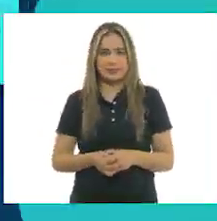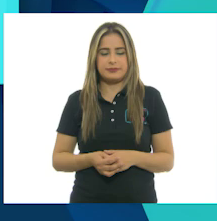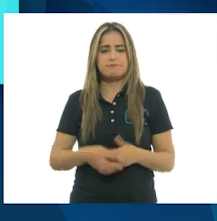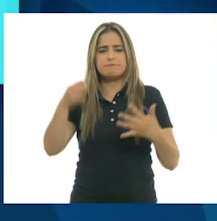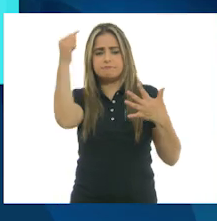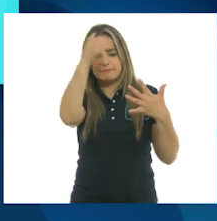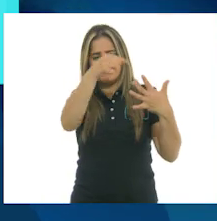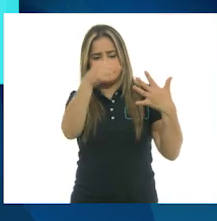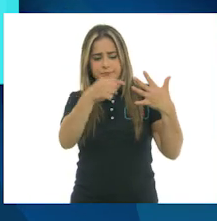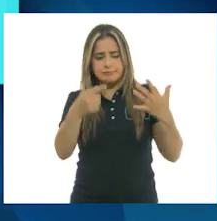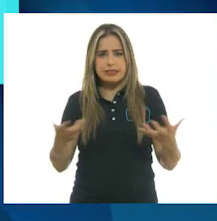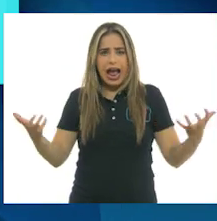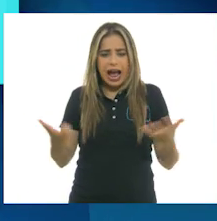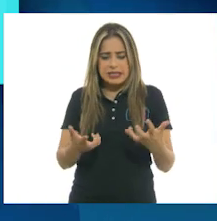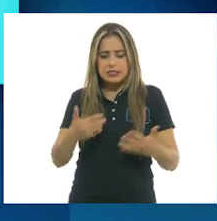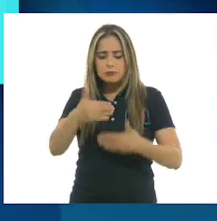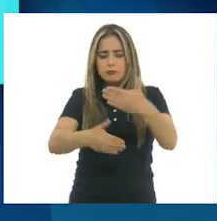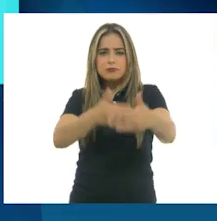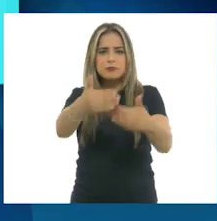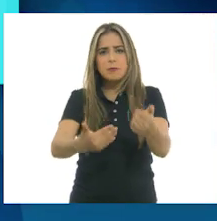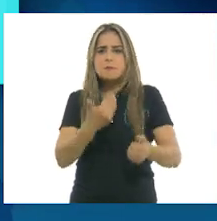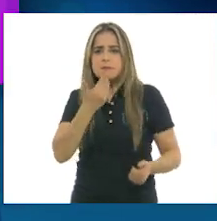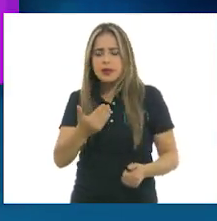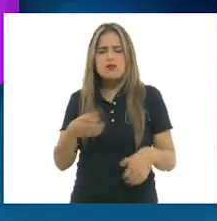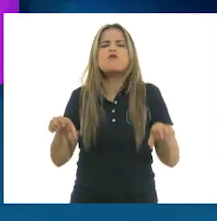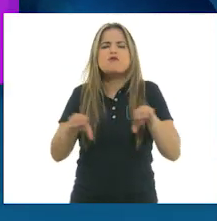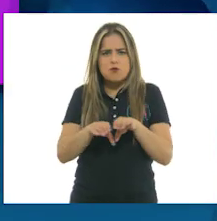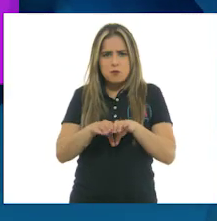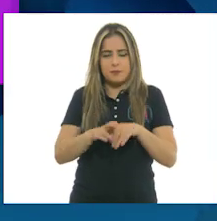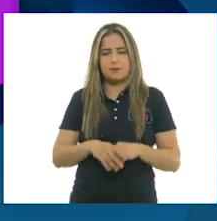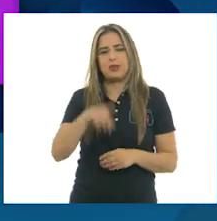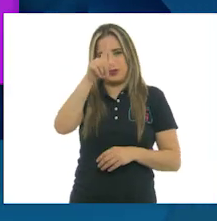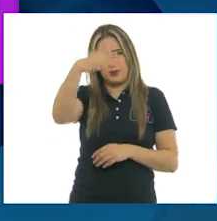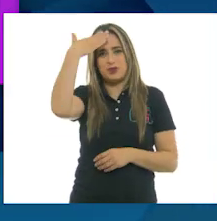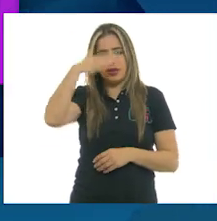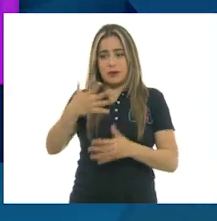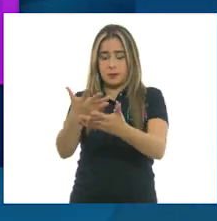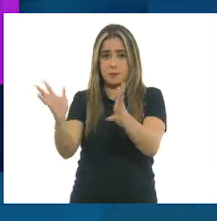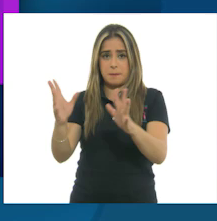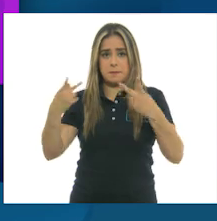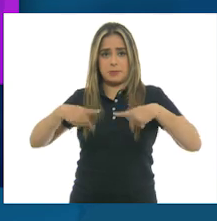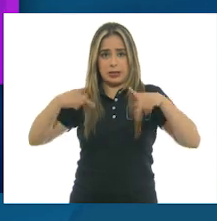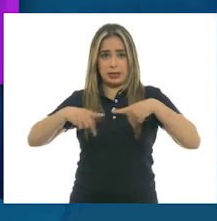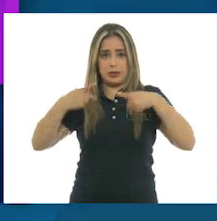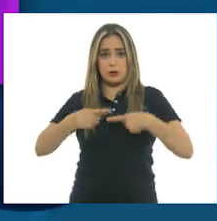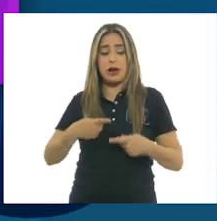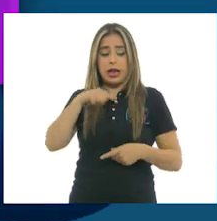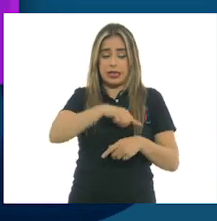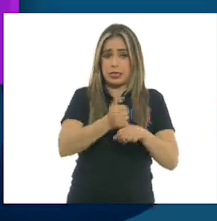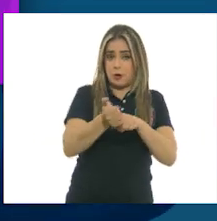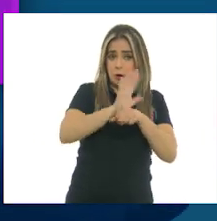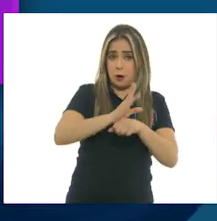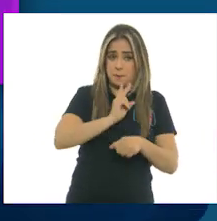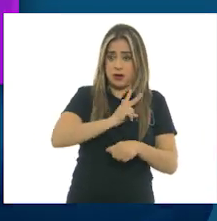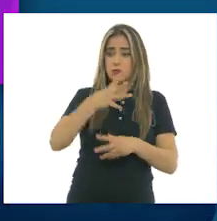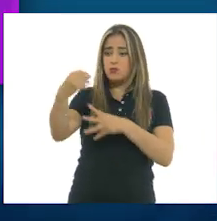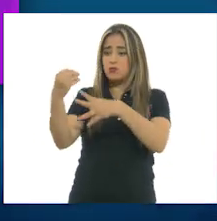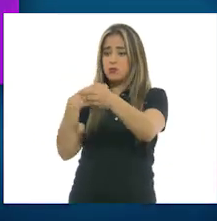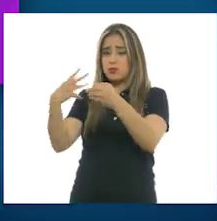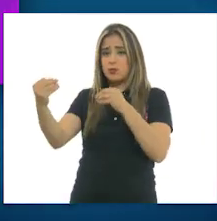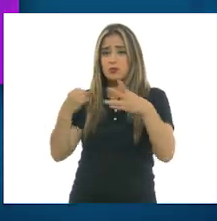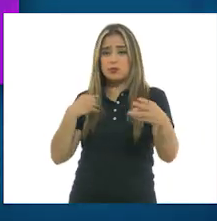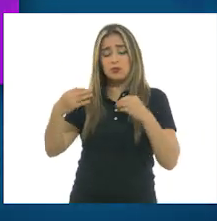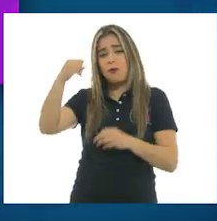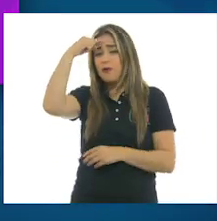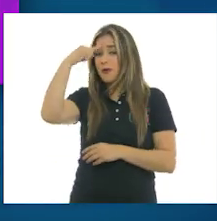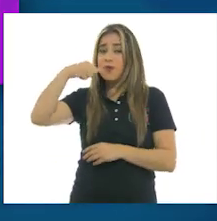Buenas prácticas para seguir adelante. Como todos sabemos, la COVID-19 es una enfermedad que se contagia muy fácilmente entre las